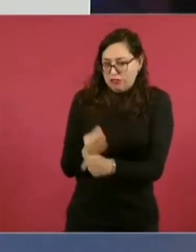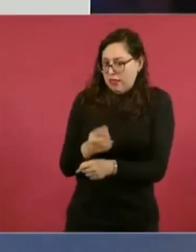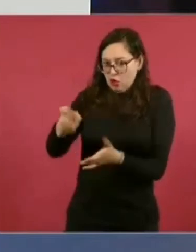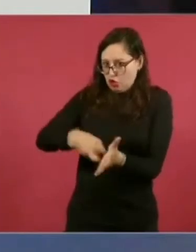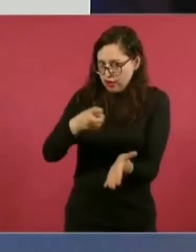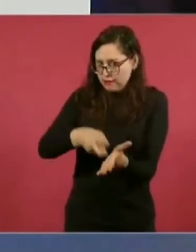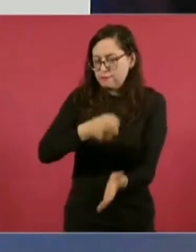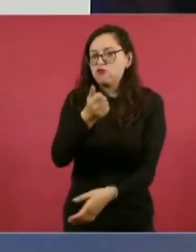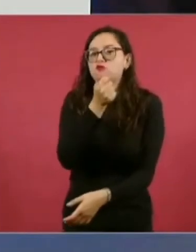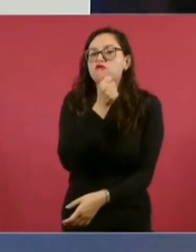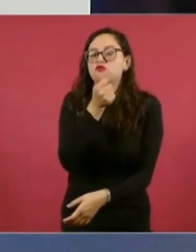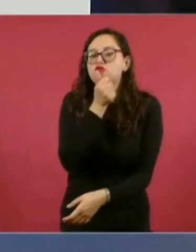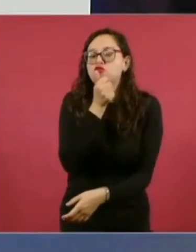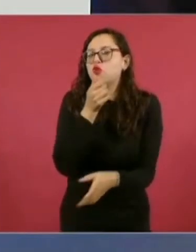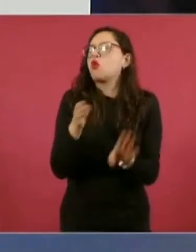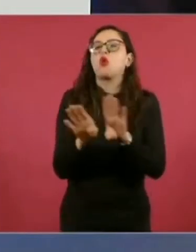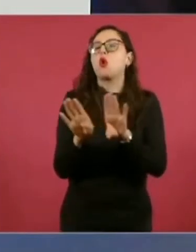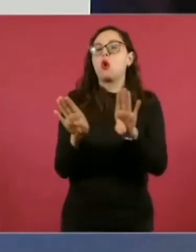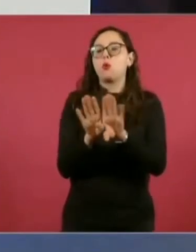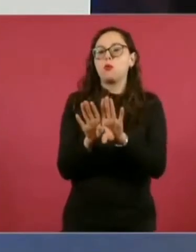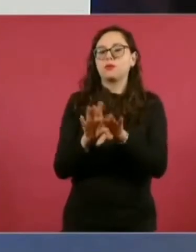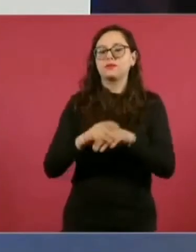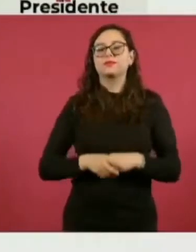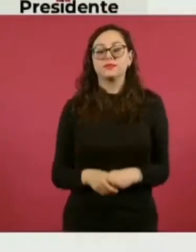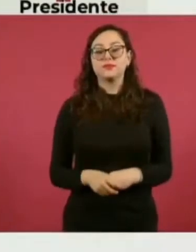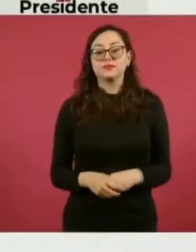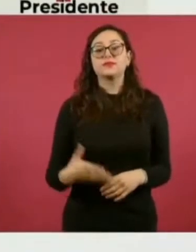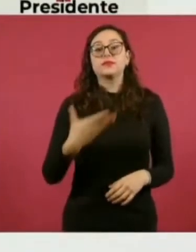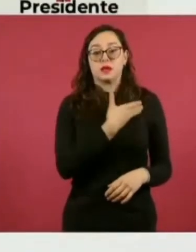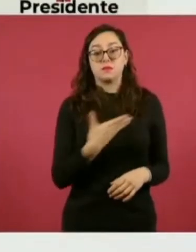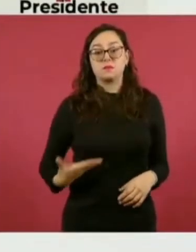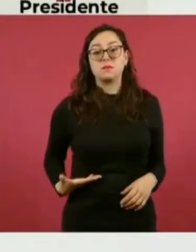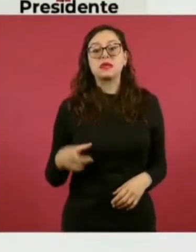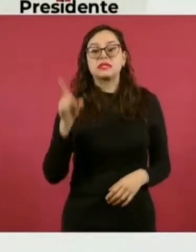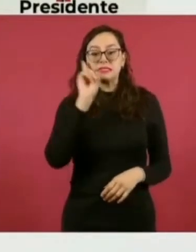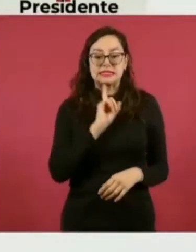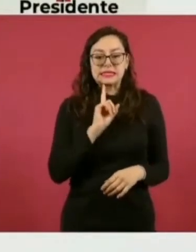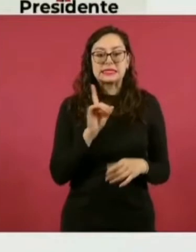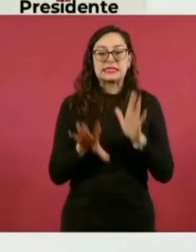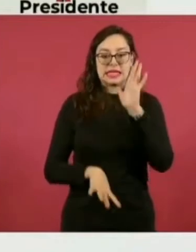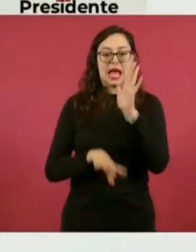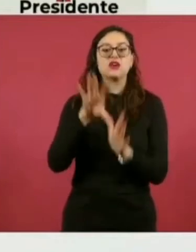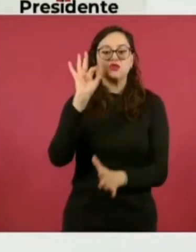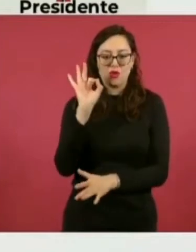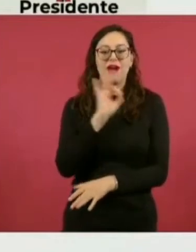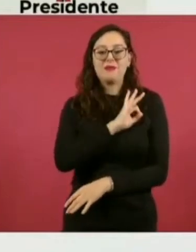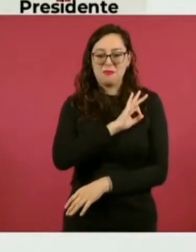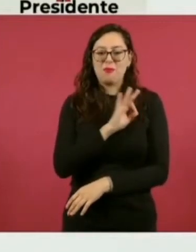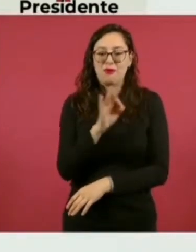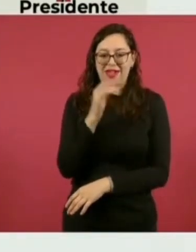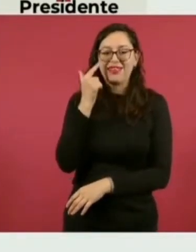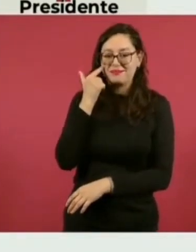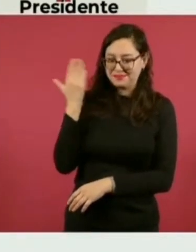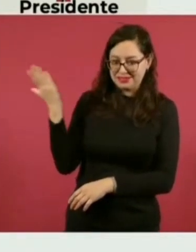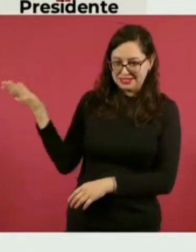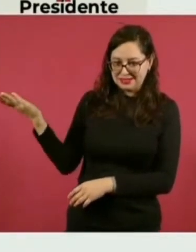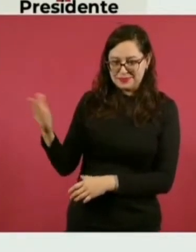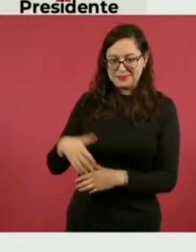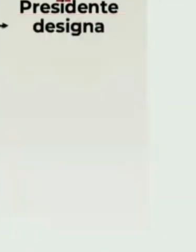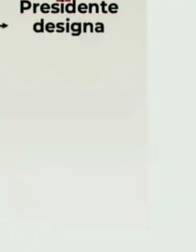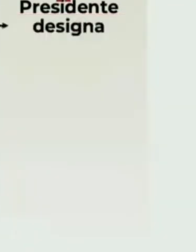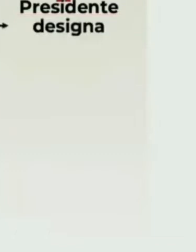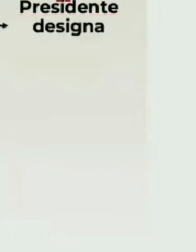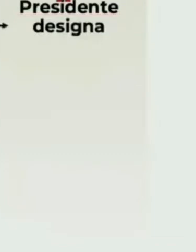Constitución? El presidente, en este caso la presidenta electa, tiene la posibilidad